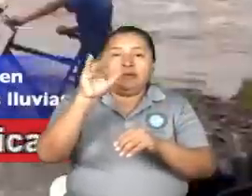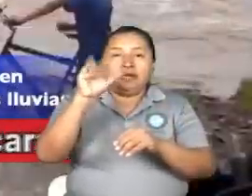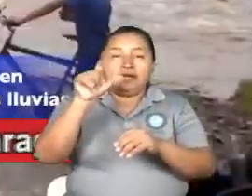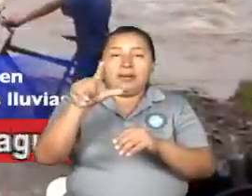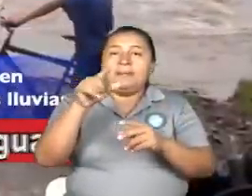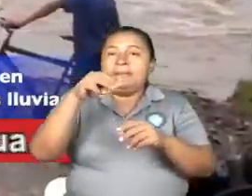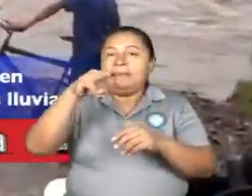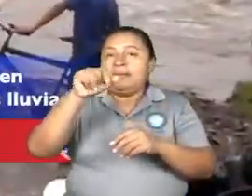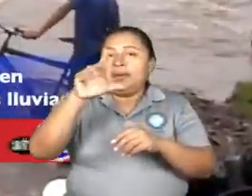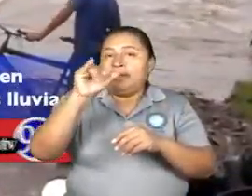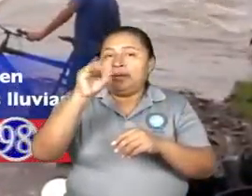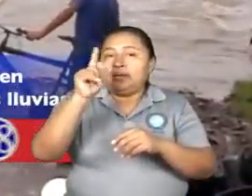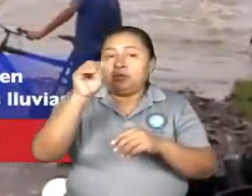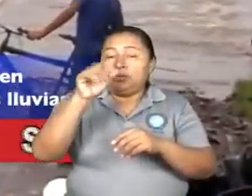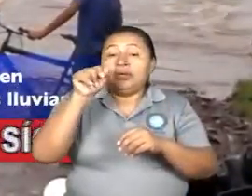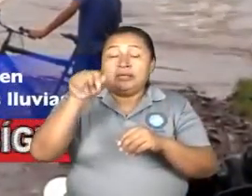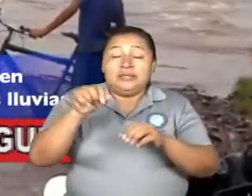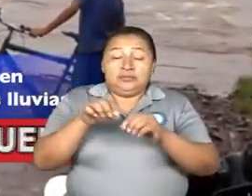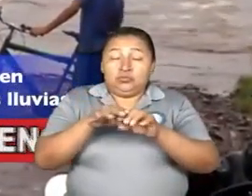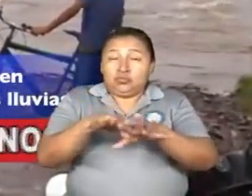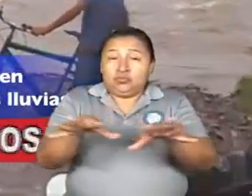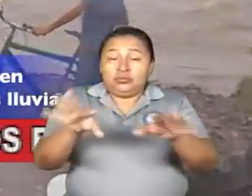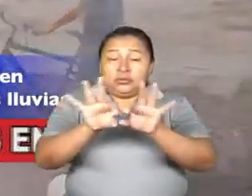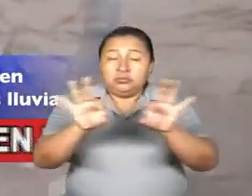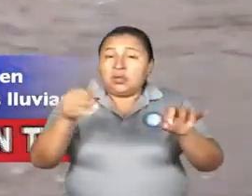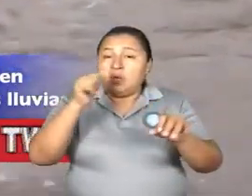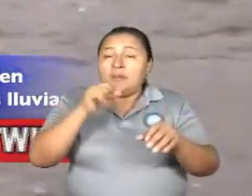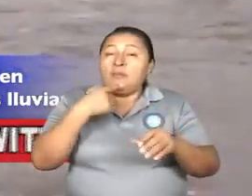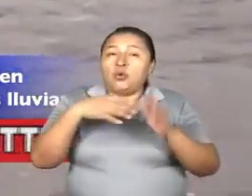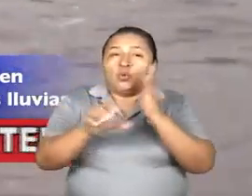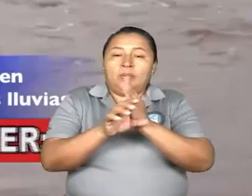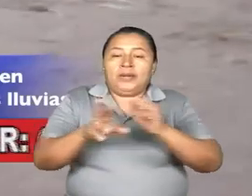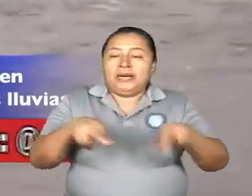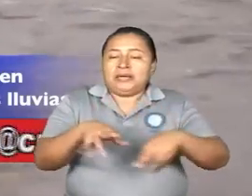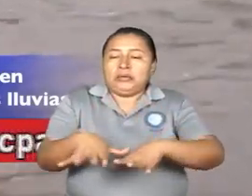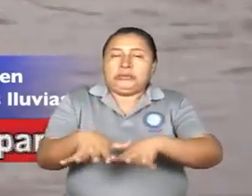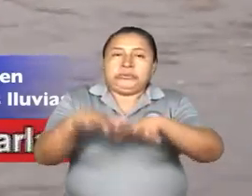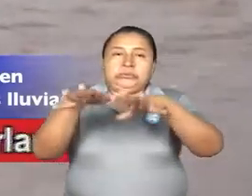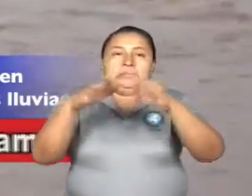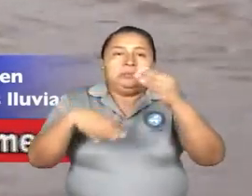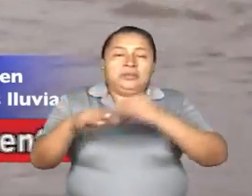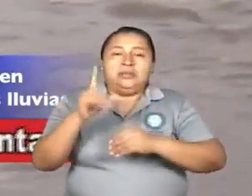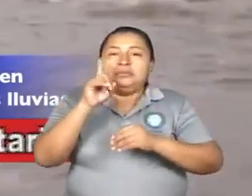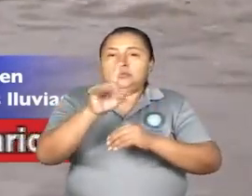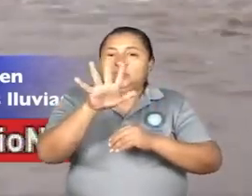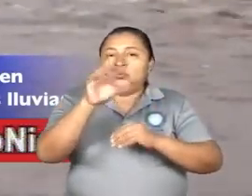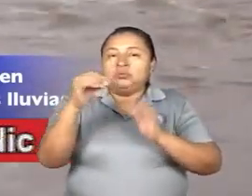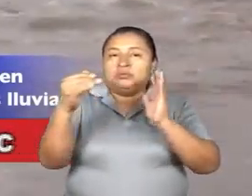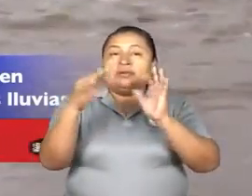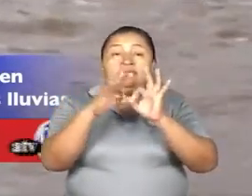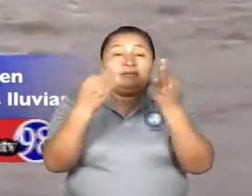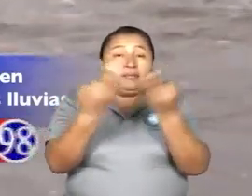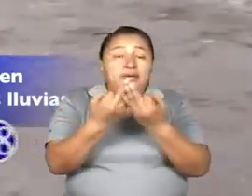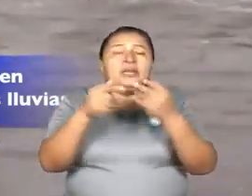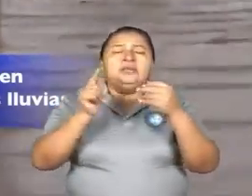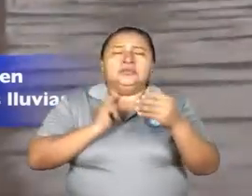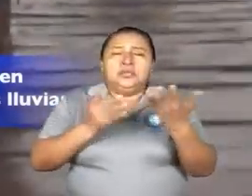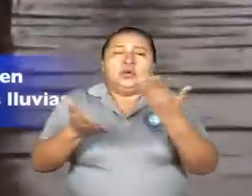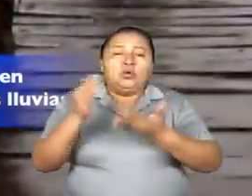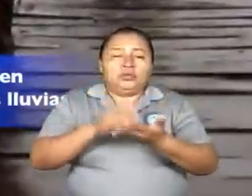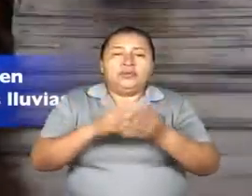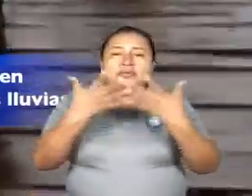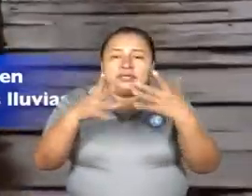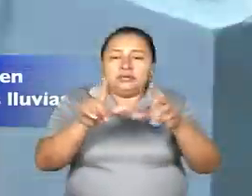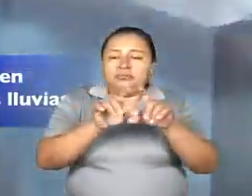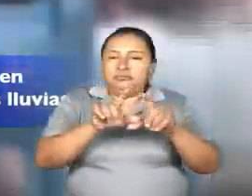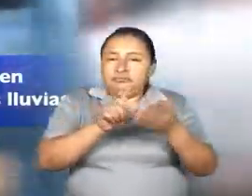Malacatoya, donde la red había sido dañada por la crecida del río. Ahí, 150 familias ya cuentan nuevamente con este